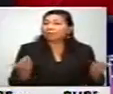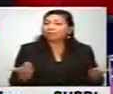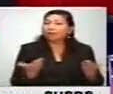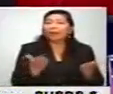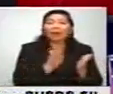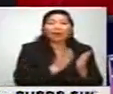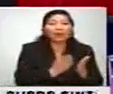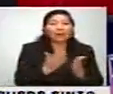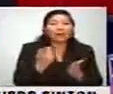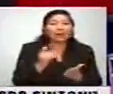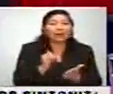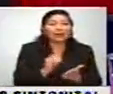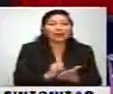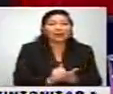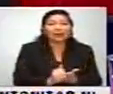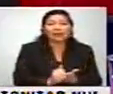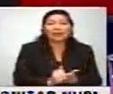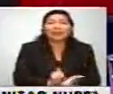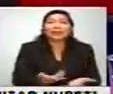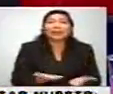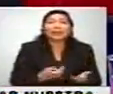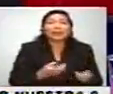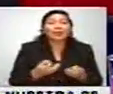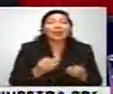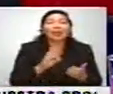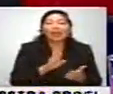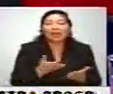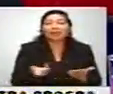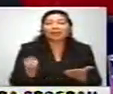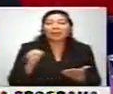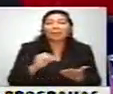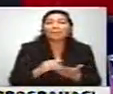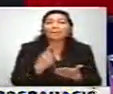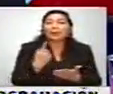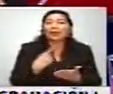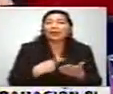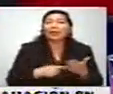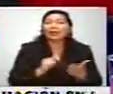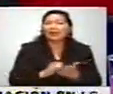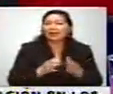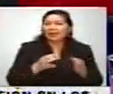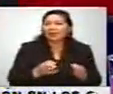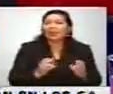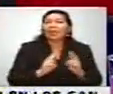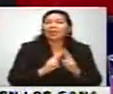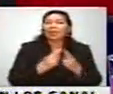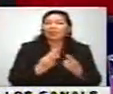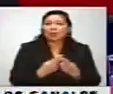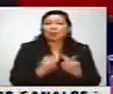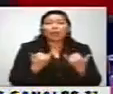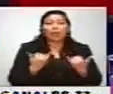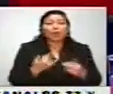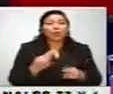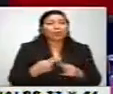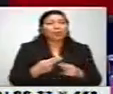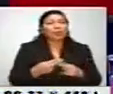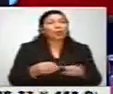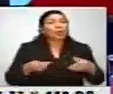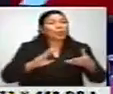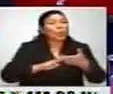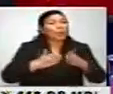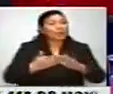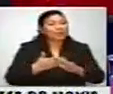incentivos adecuados para que se rindan las cuentas y hayan los incentivos para que realmente se reúnan en lo que hoy llaman